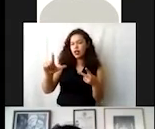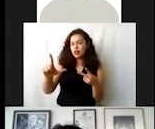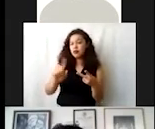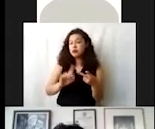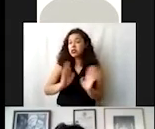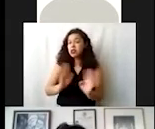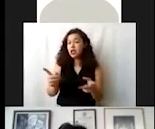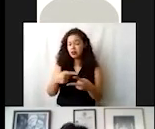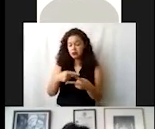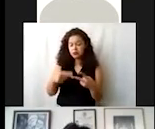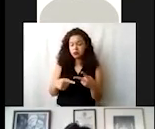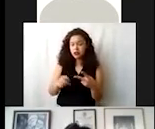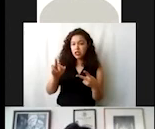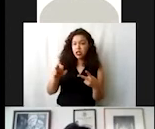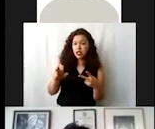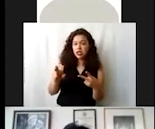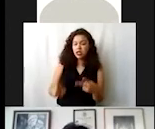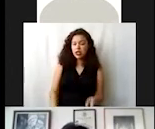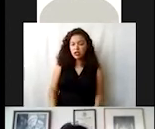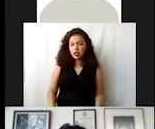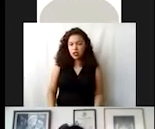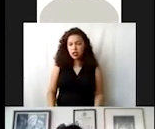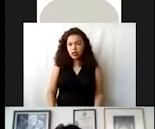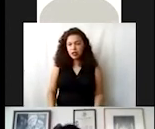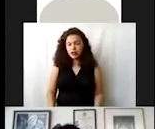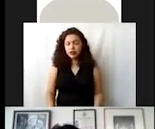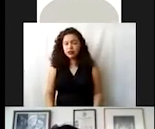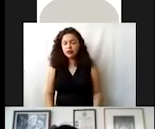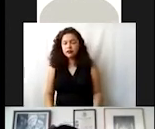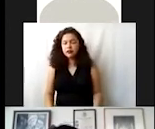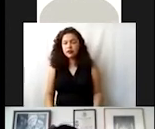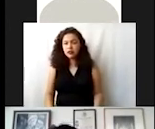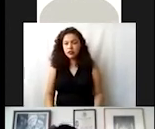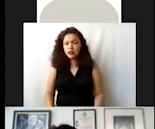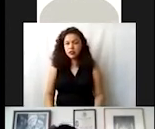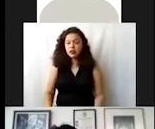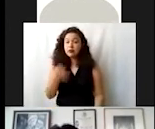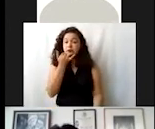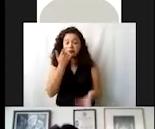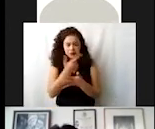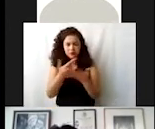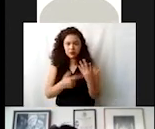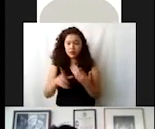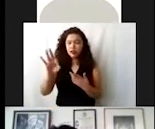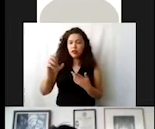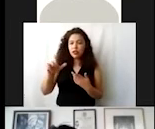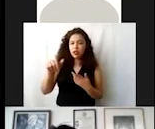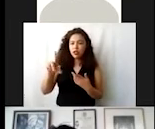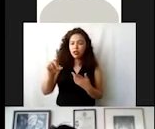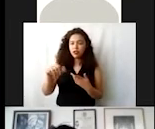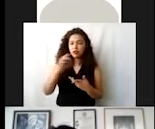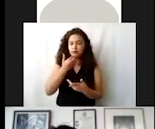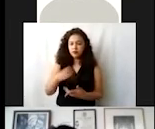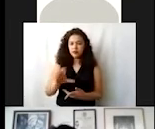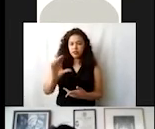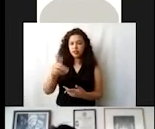Con el Fernando RFC, la comenta, autoridad, sí, perdón, contador. Fernando comenta sí. por medio del chat, dice que no es